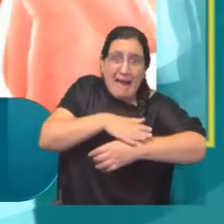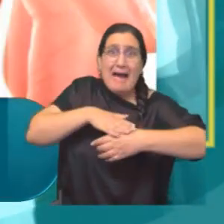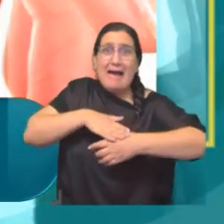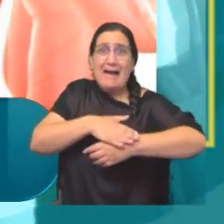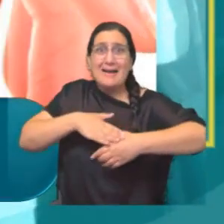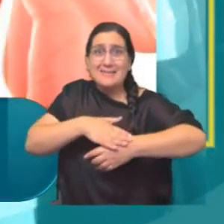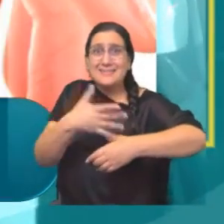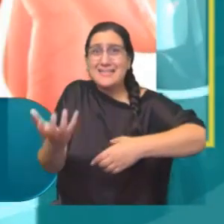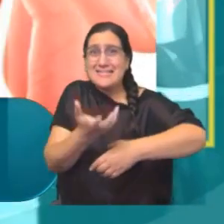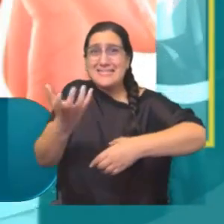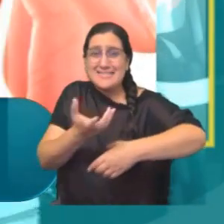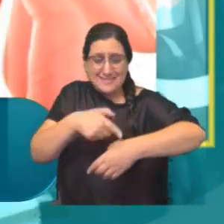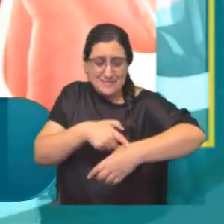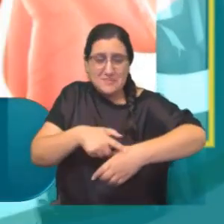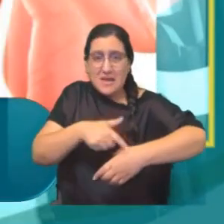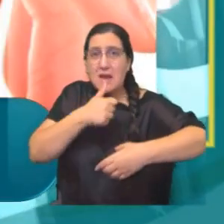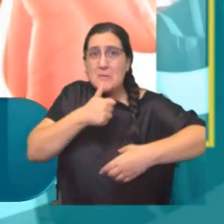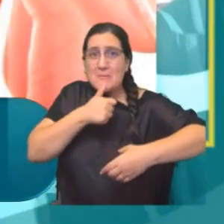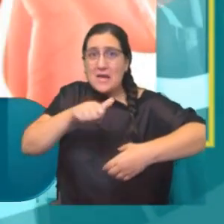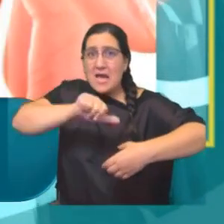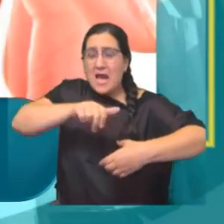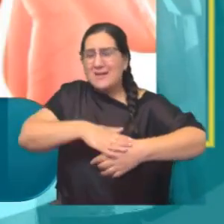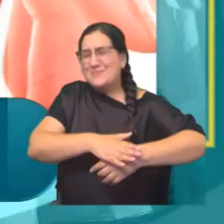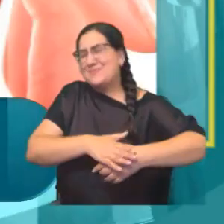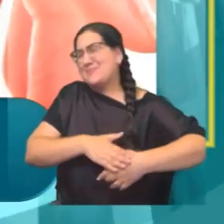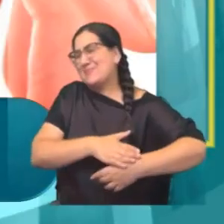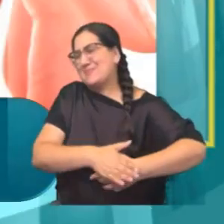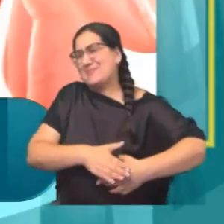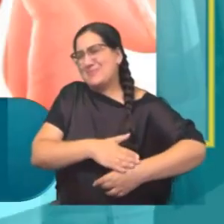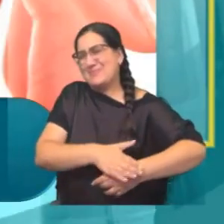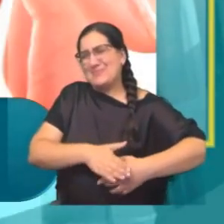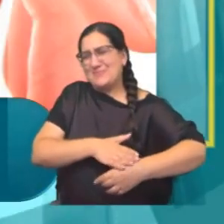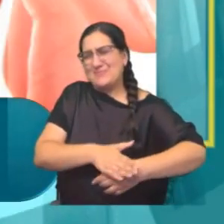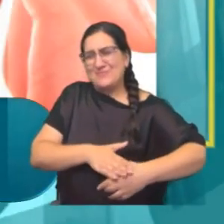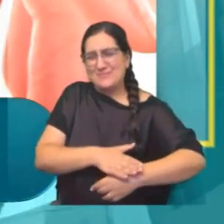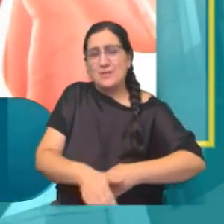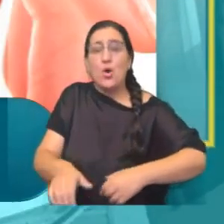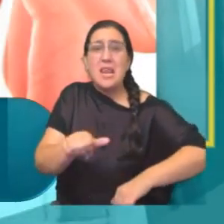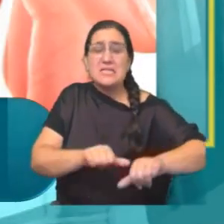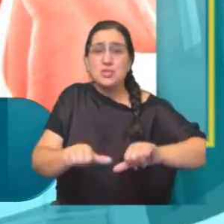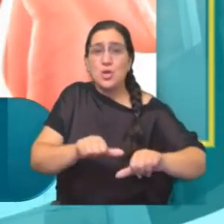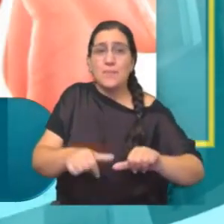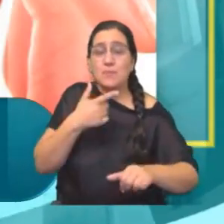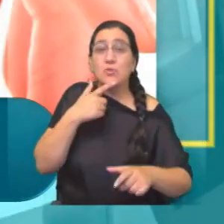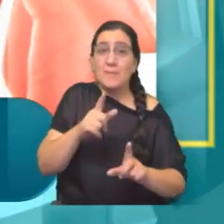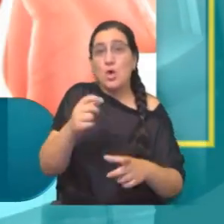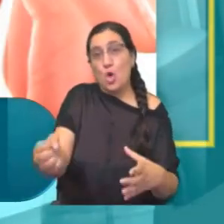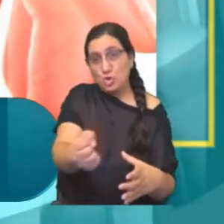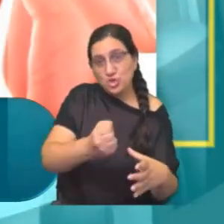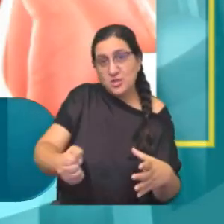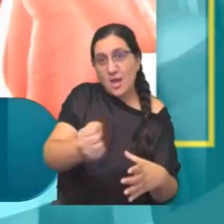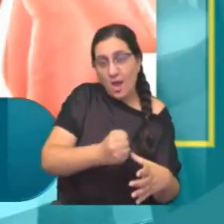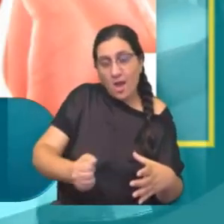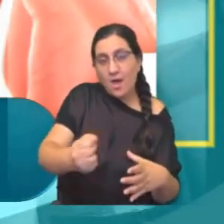ver con quemaduras del mate también, con lo que tiene que ver con lesiones quemándose, por ejemplo, cocinando también, lesiones